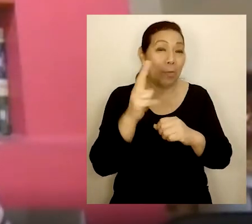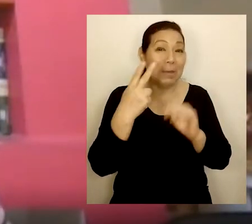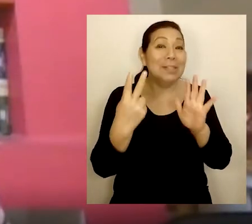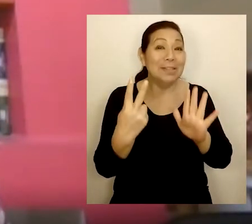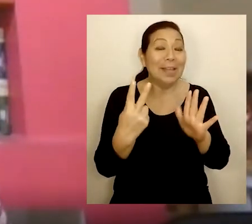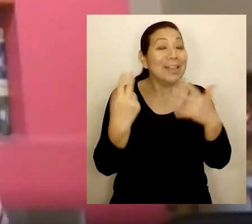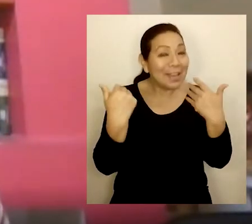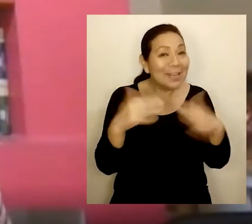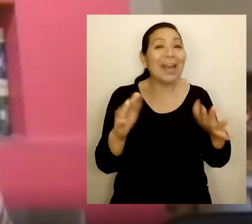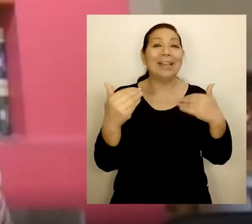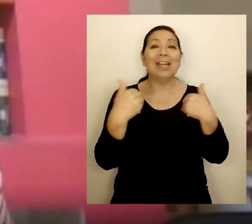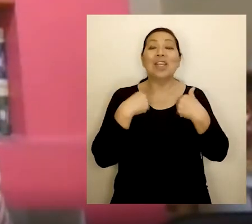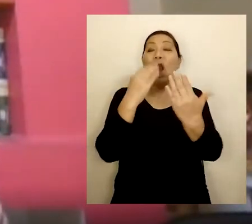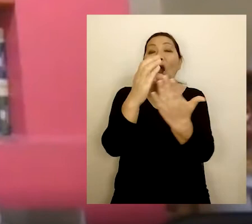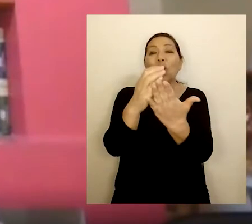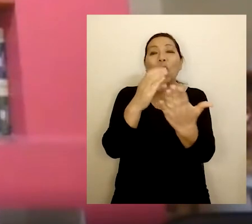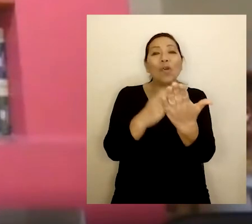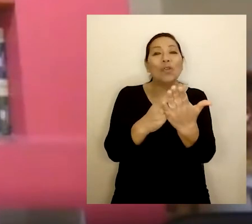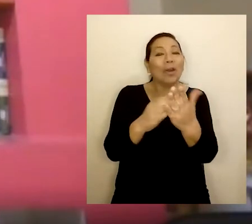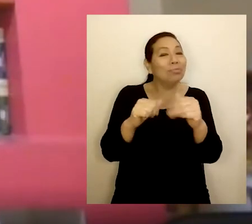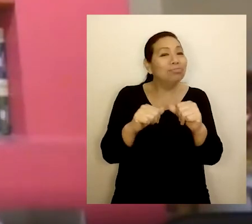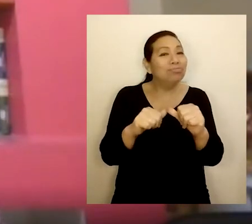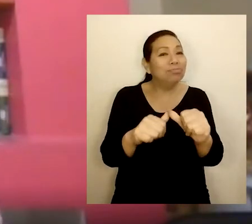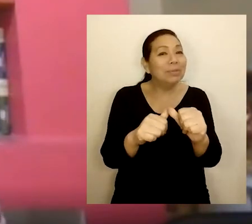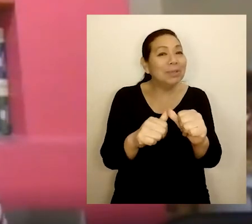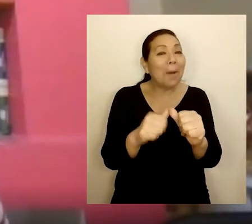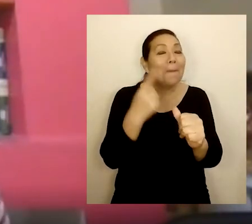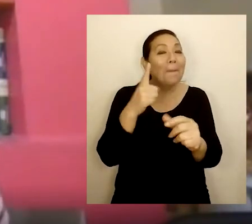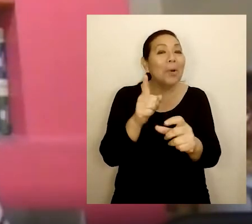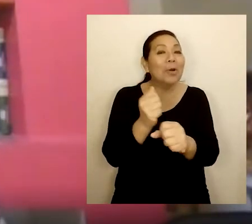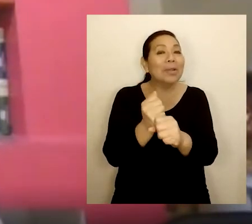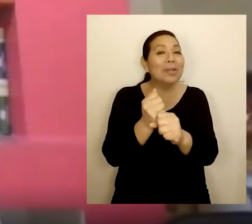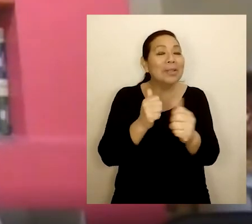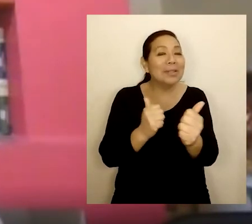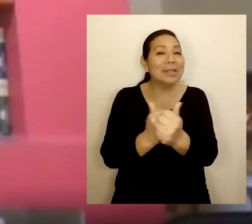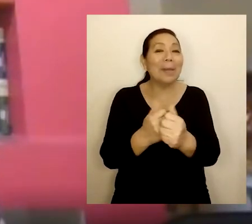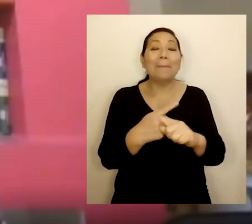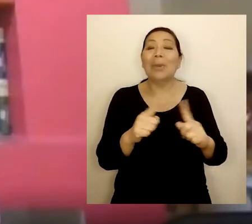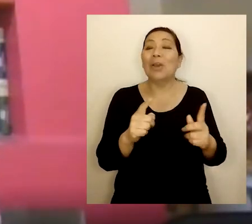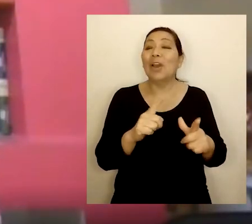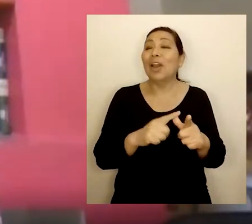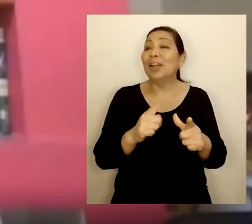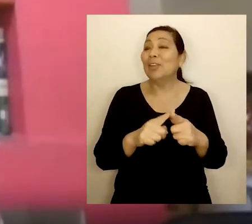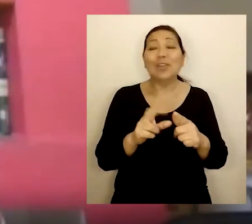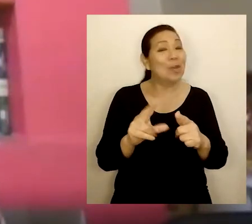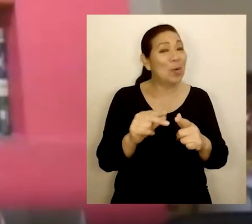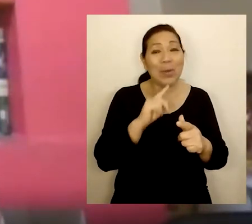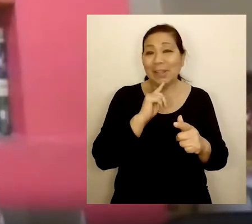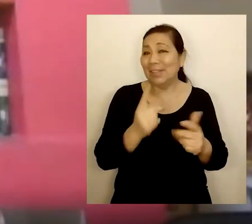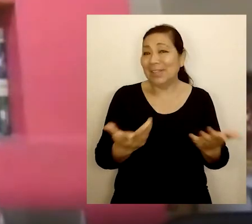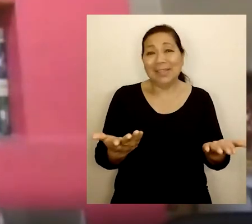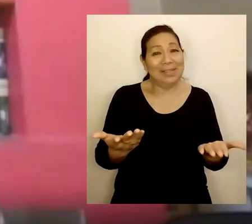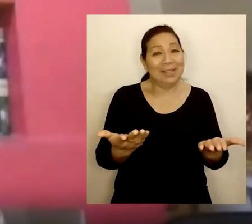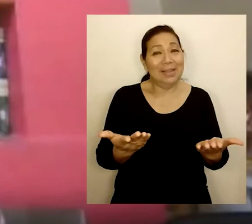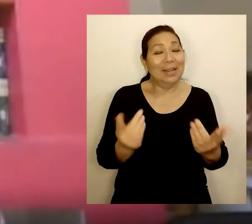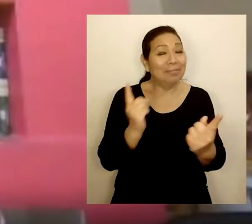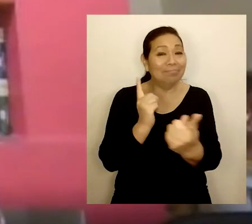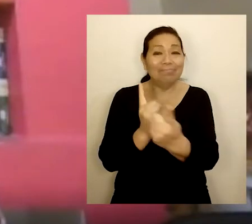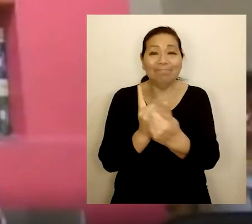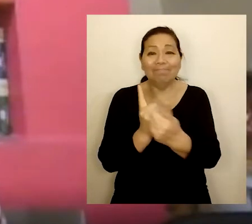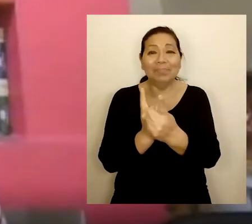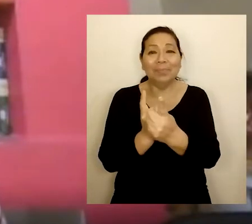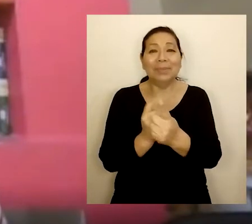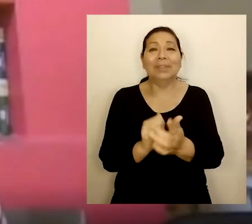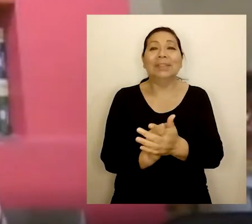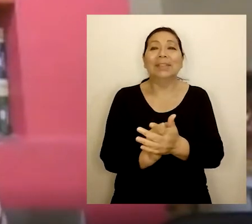del 2007, ya tenía un contrato indeterminado por desnaturalización de la intermediación. Entonces, ya no era válida la